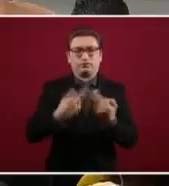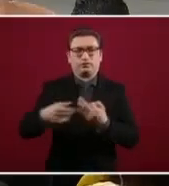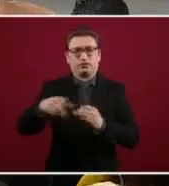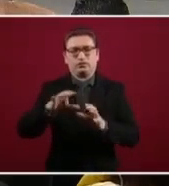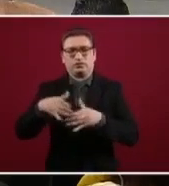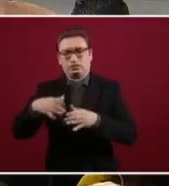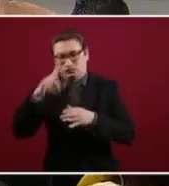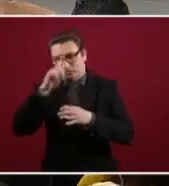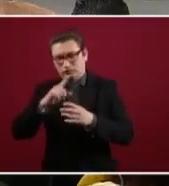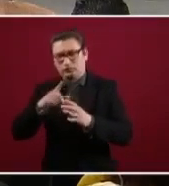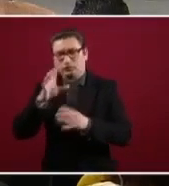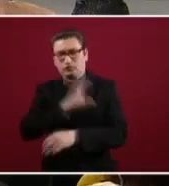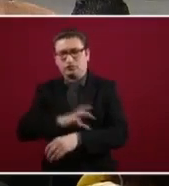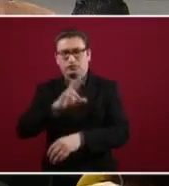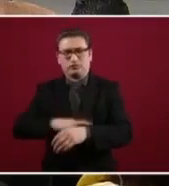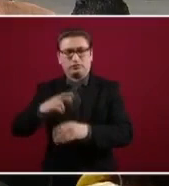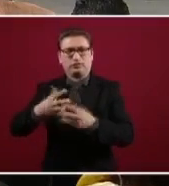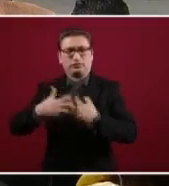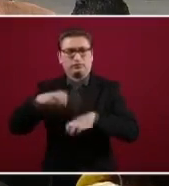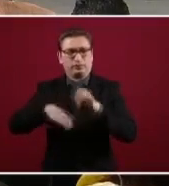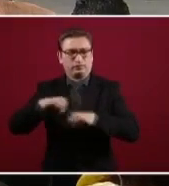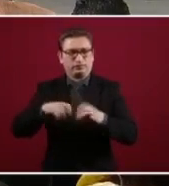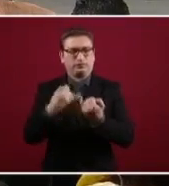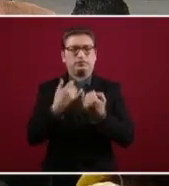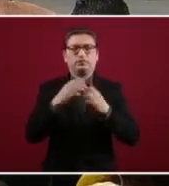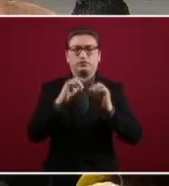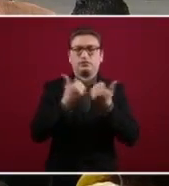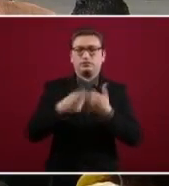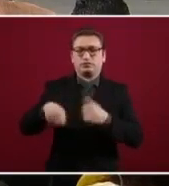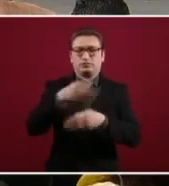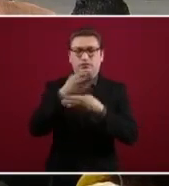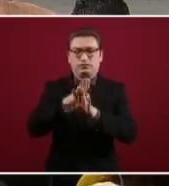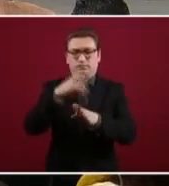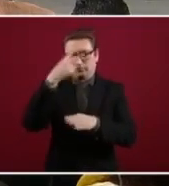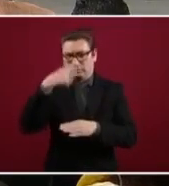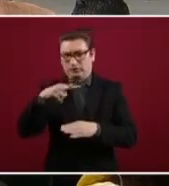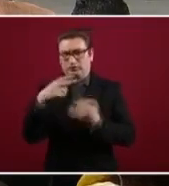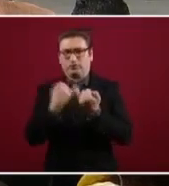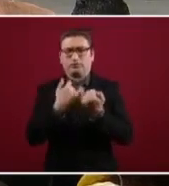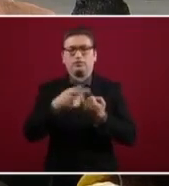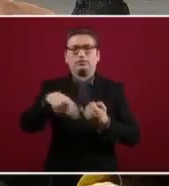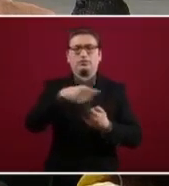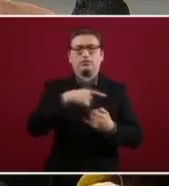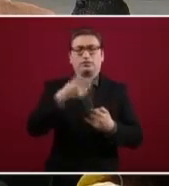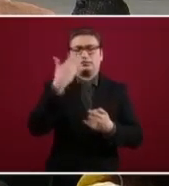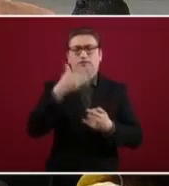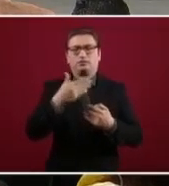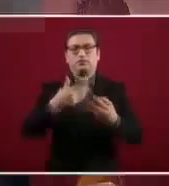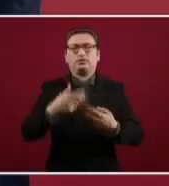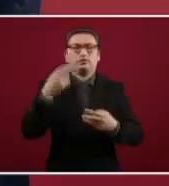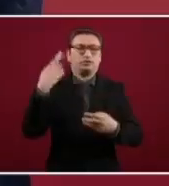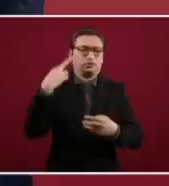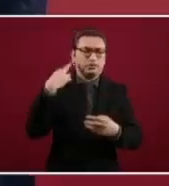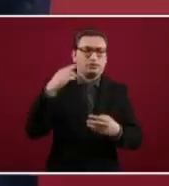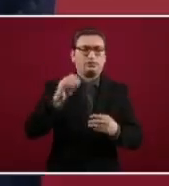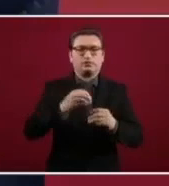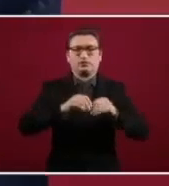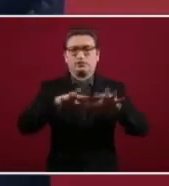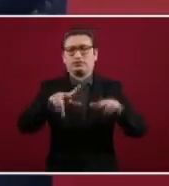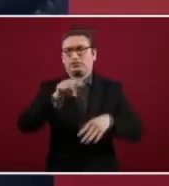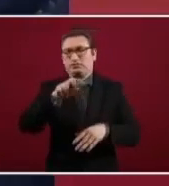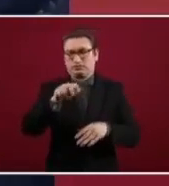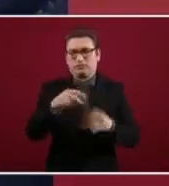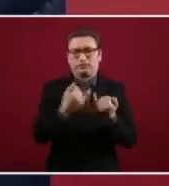empresarial la asociación de bancos de mexico y la cámara nacional de la industria de la radio y la